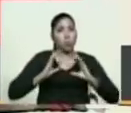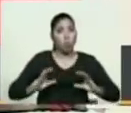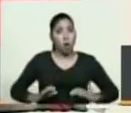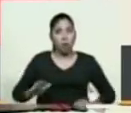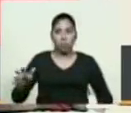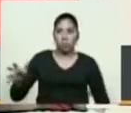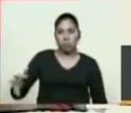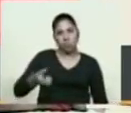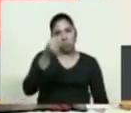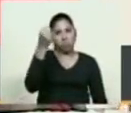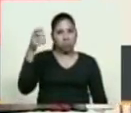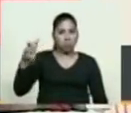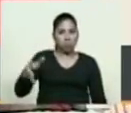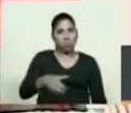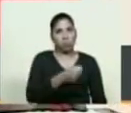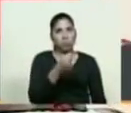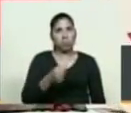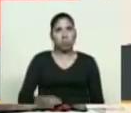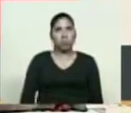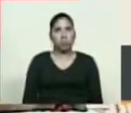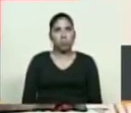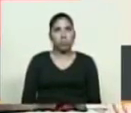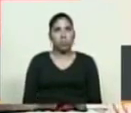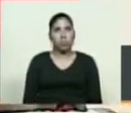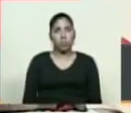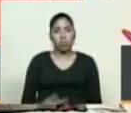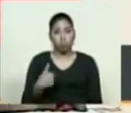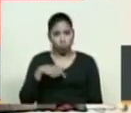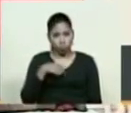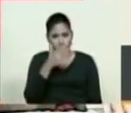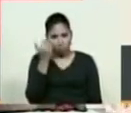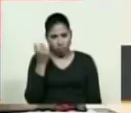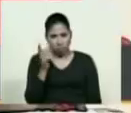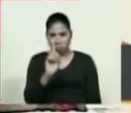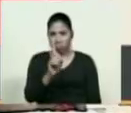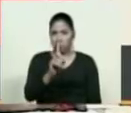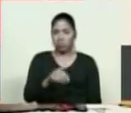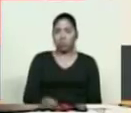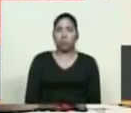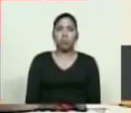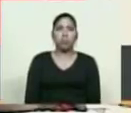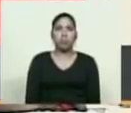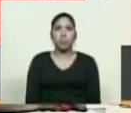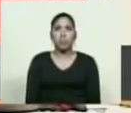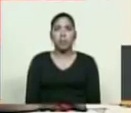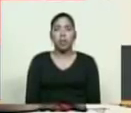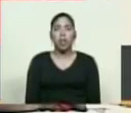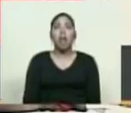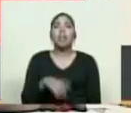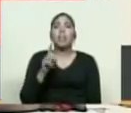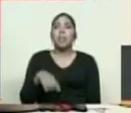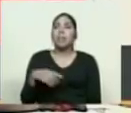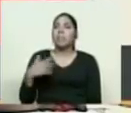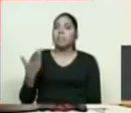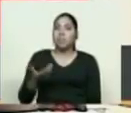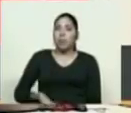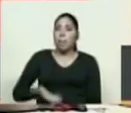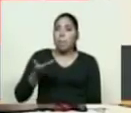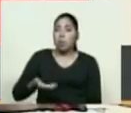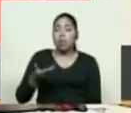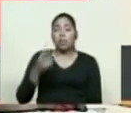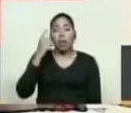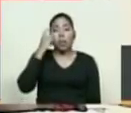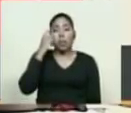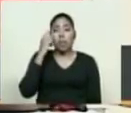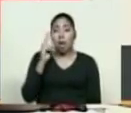la gente. Nos olvidamos de eso, no nos vamos a olvidar. Y además, la importancia política de ese hecho,